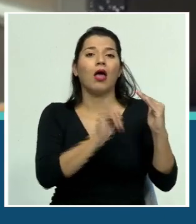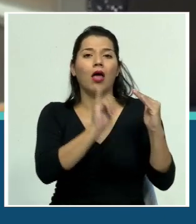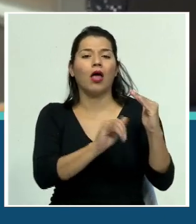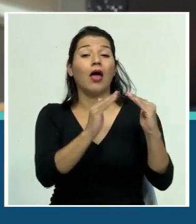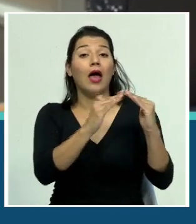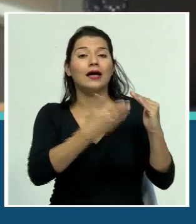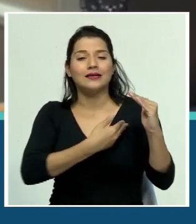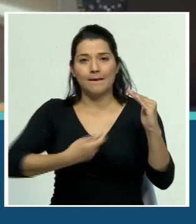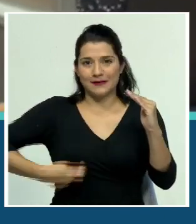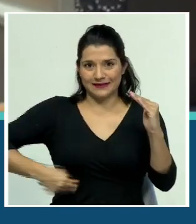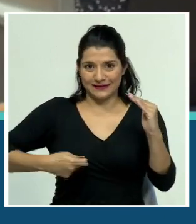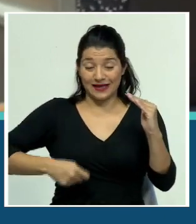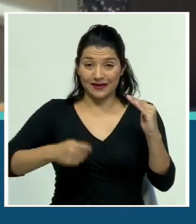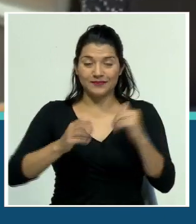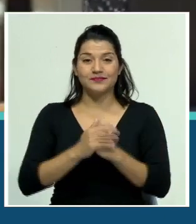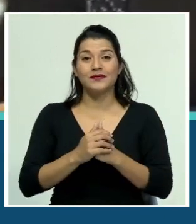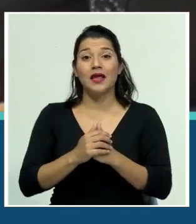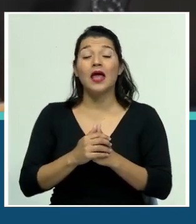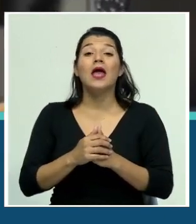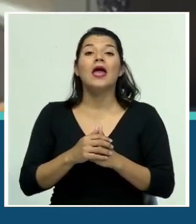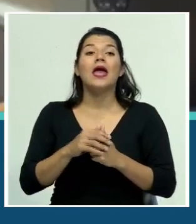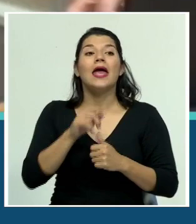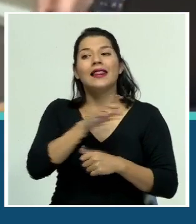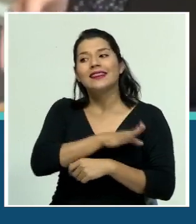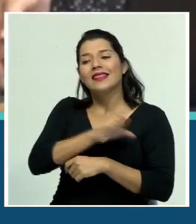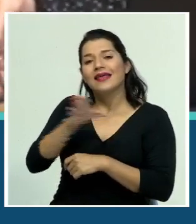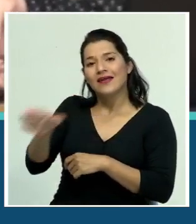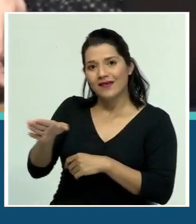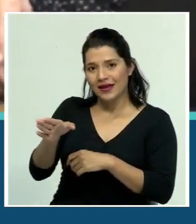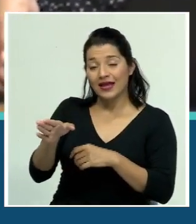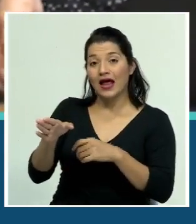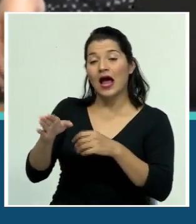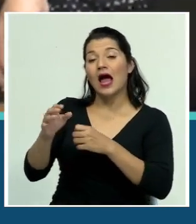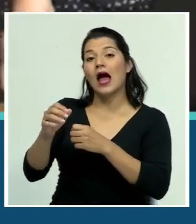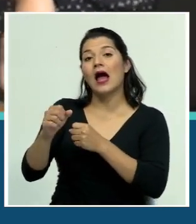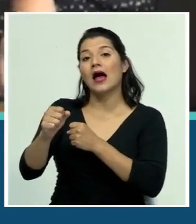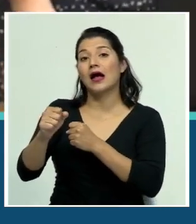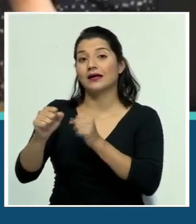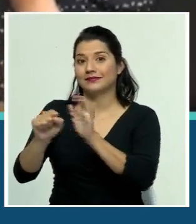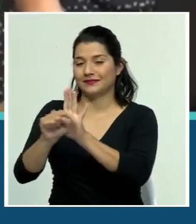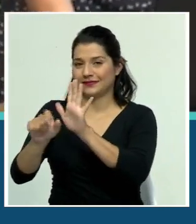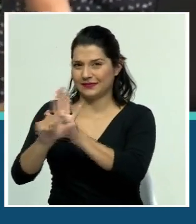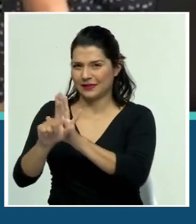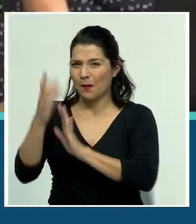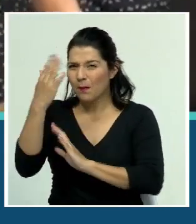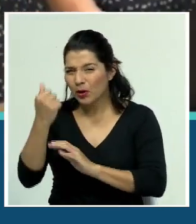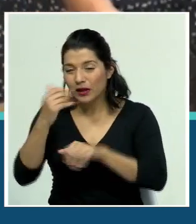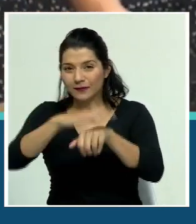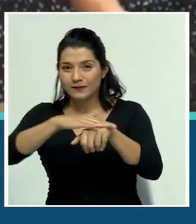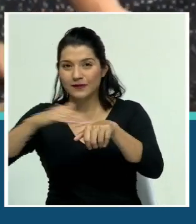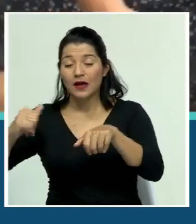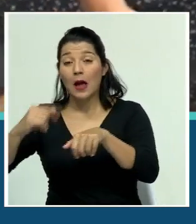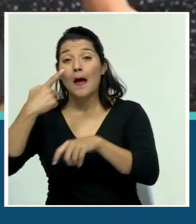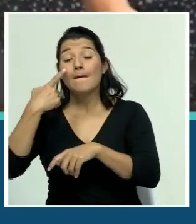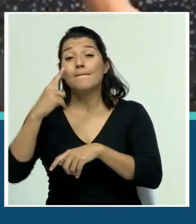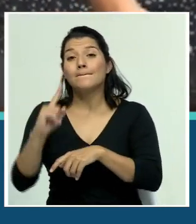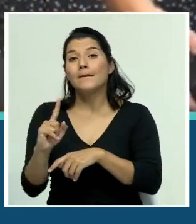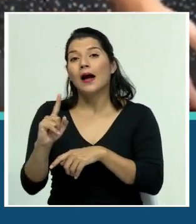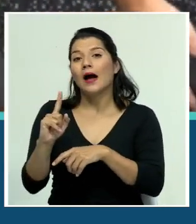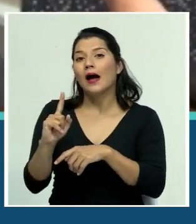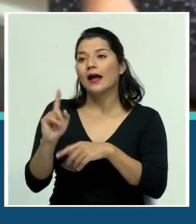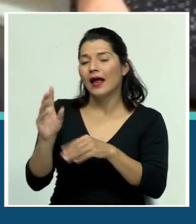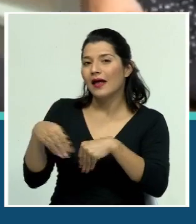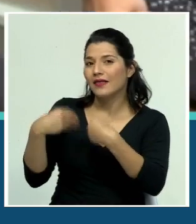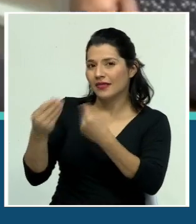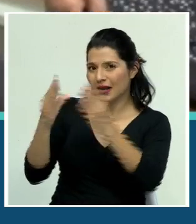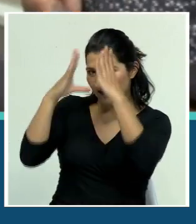Consejo de Gobierno. El jerarca debía estar en una sala del primer poder de la República, ya que había sido convocado para dar estos